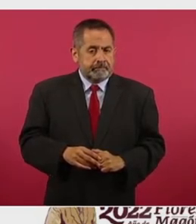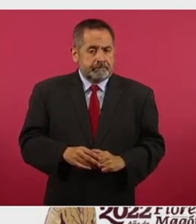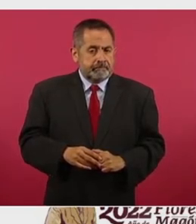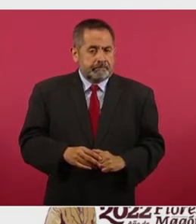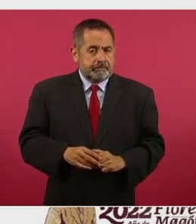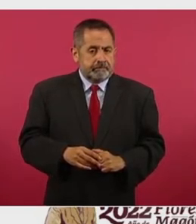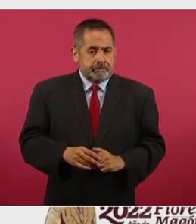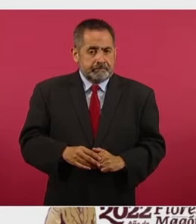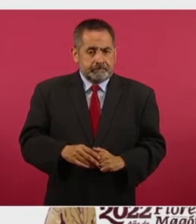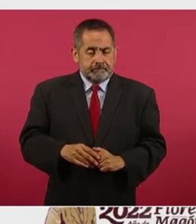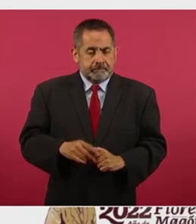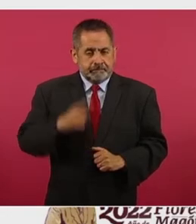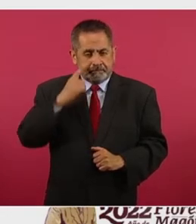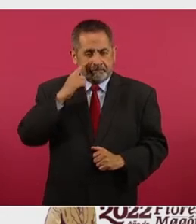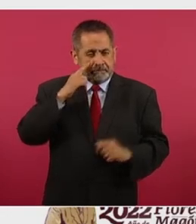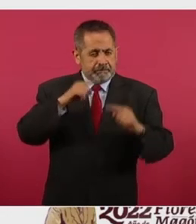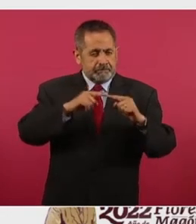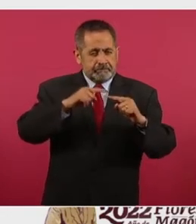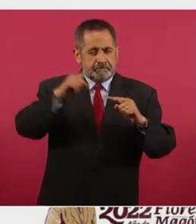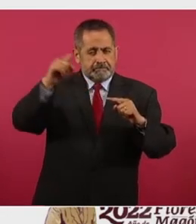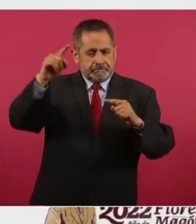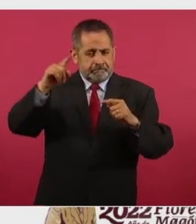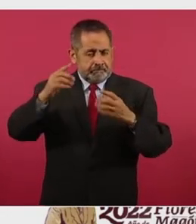lo de secuestro. Son denuncias